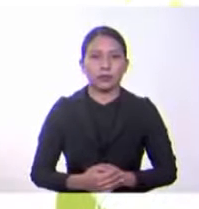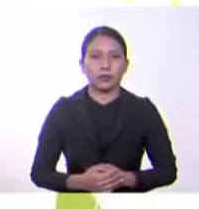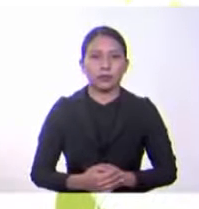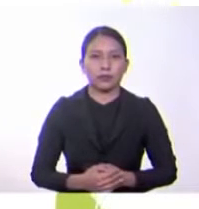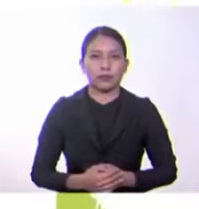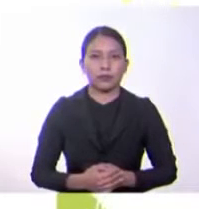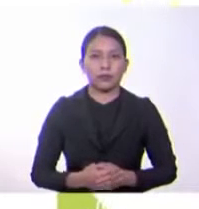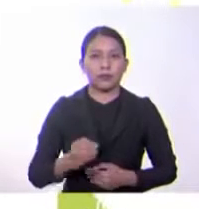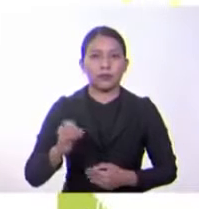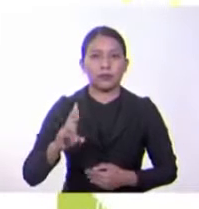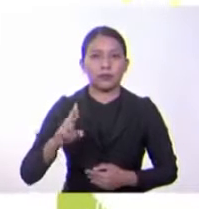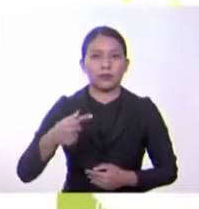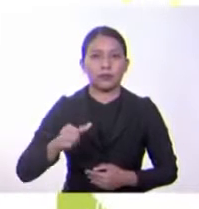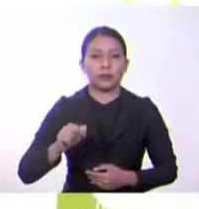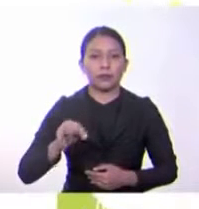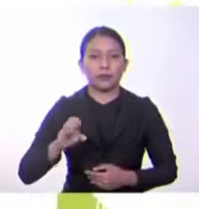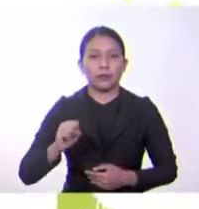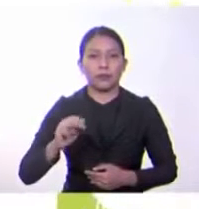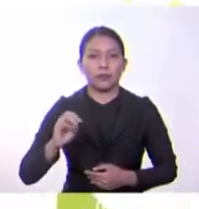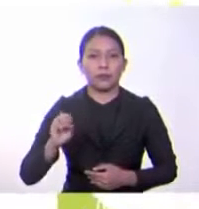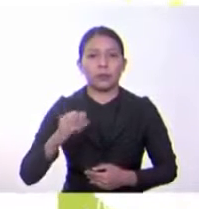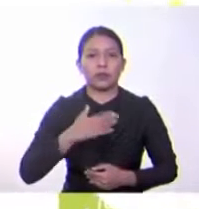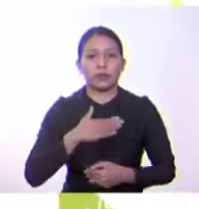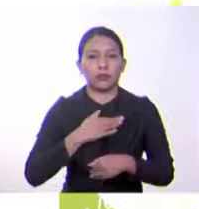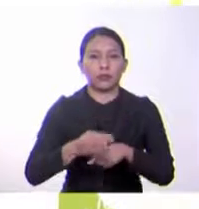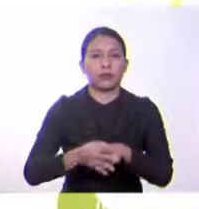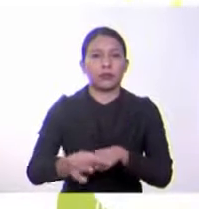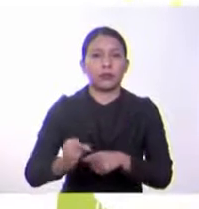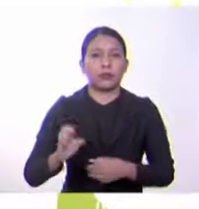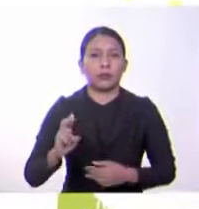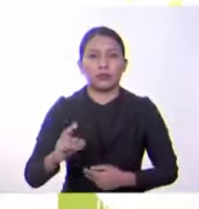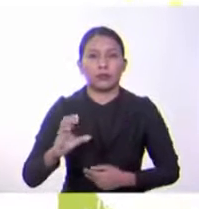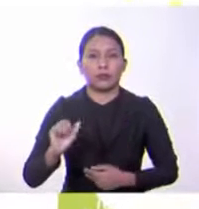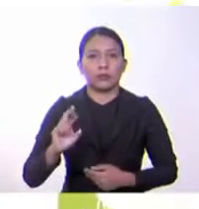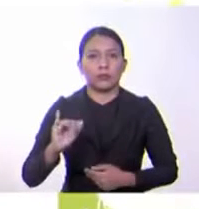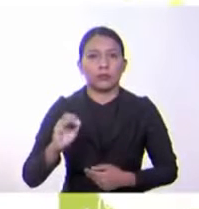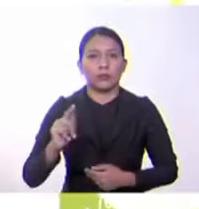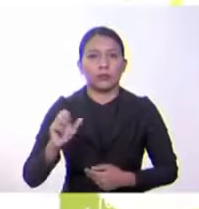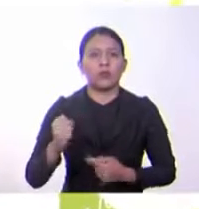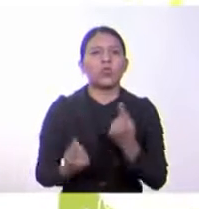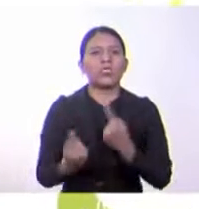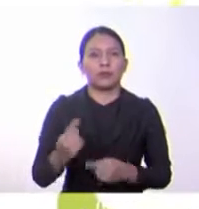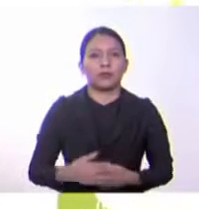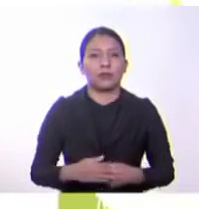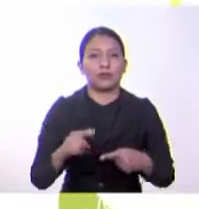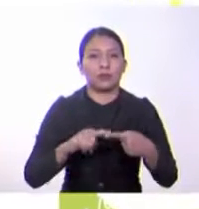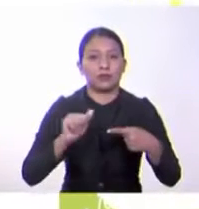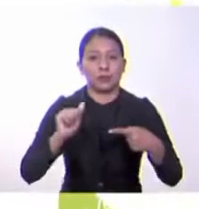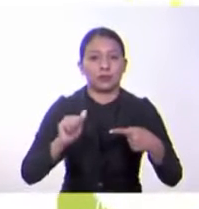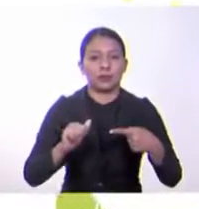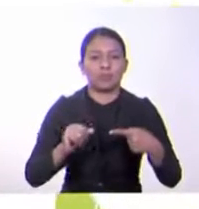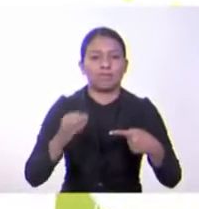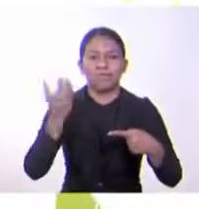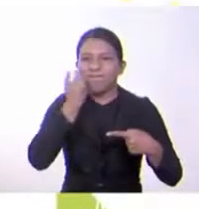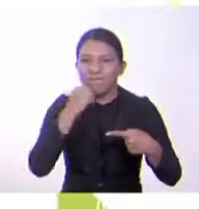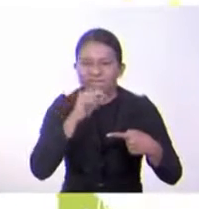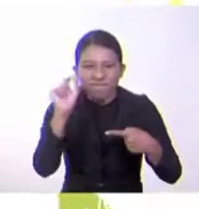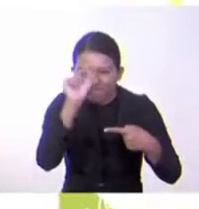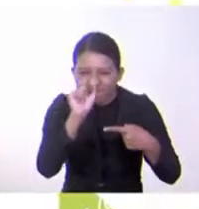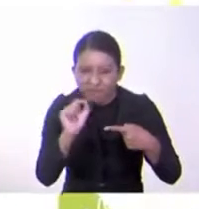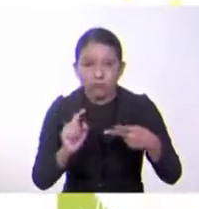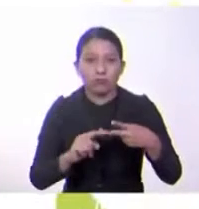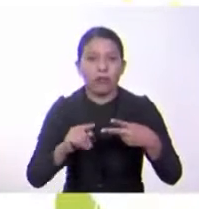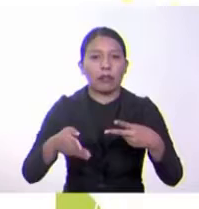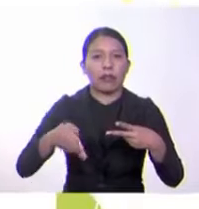Son organismos con células eucariotas. A. Bacterias. B. Animales. Y